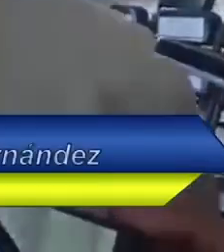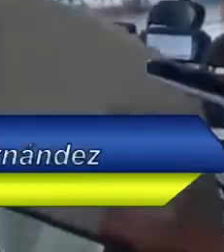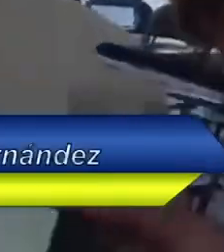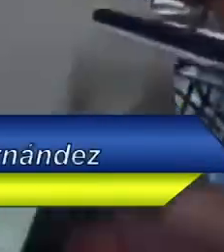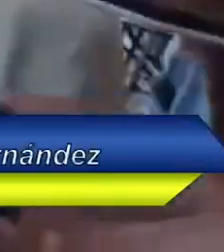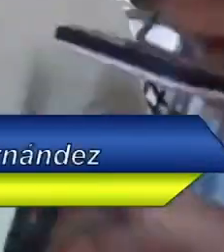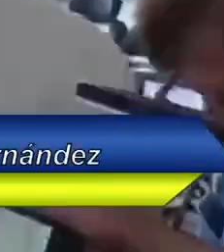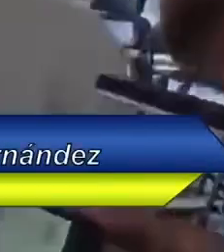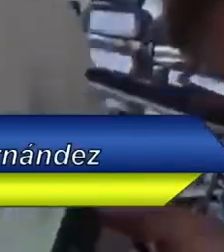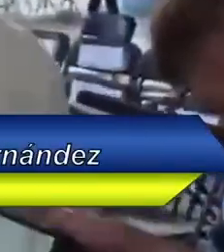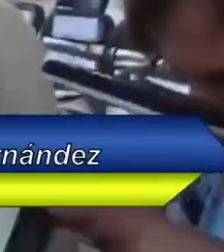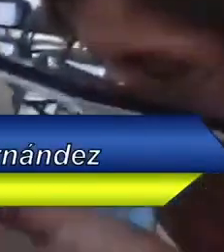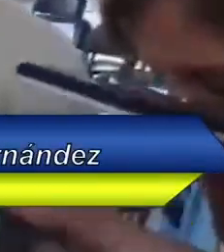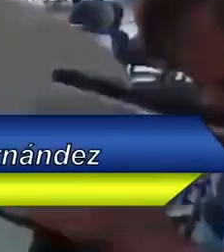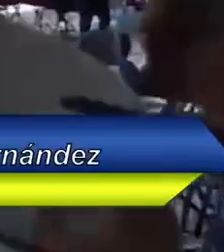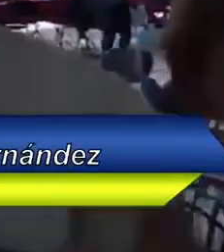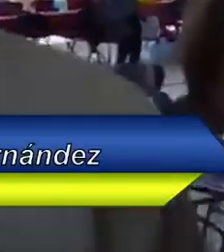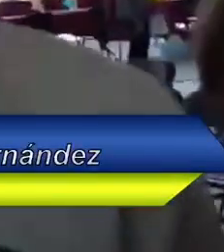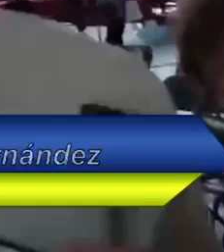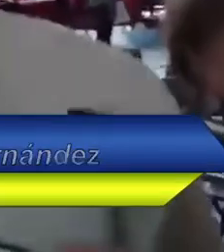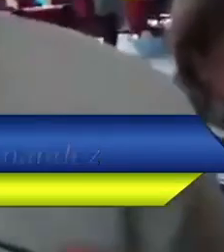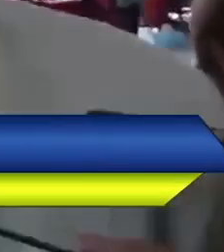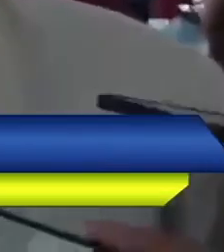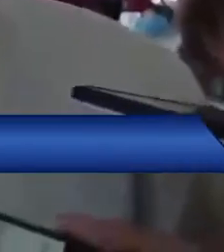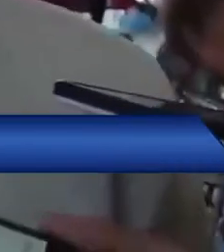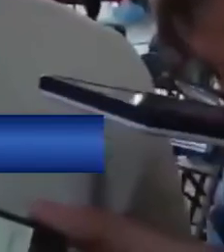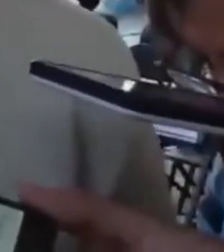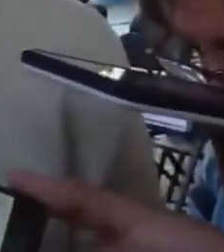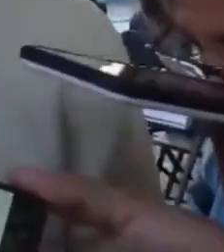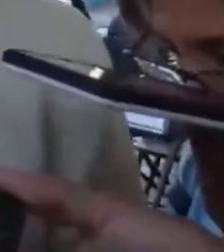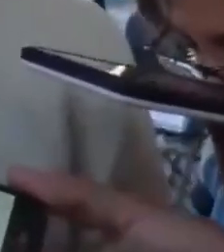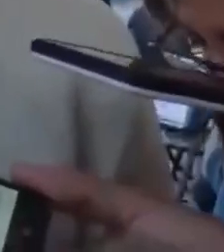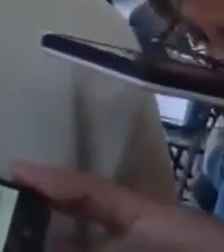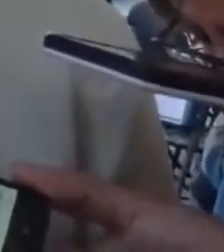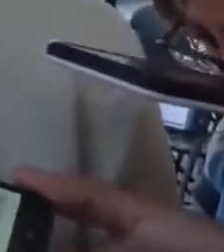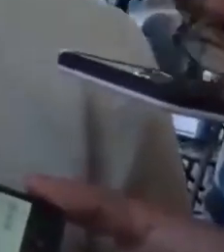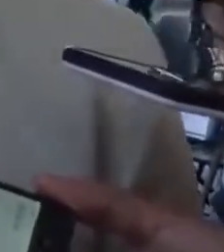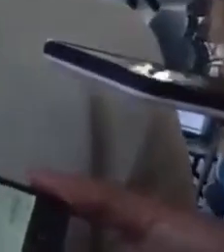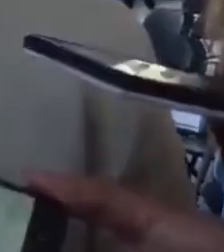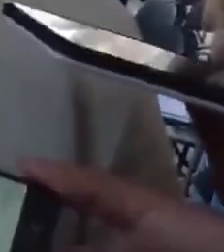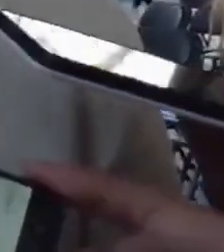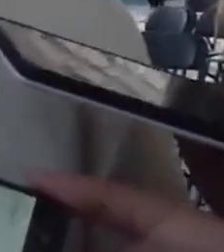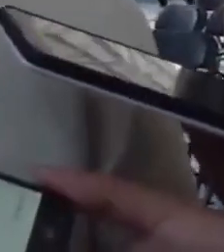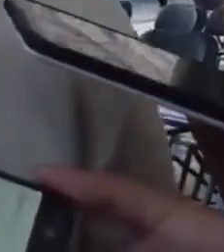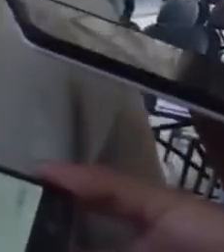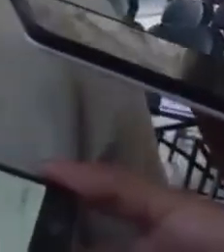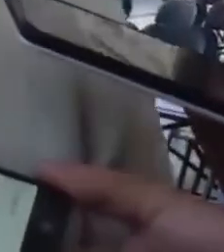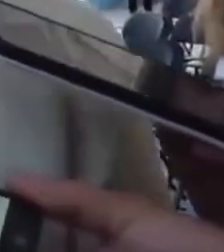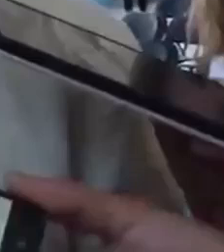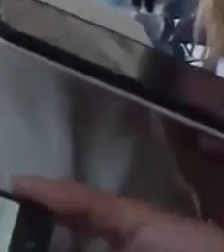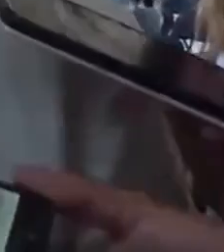mejores estados para invertir. La suficiencia en energías limpias, el tema de la presencia